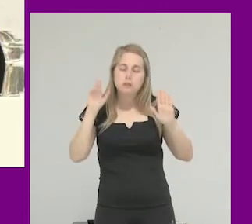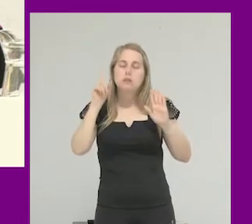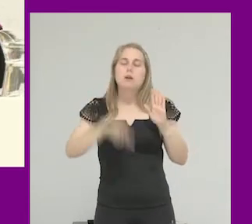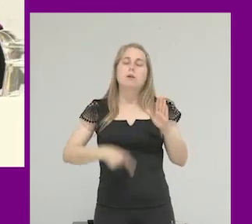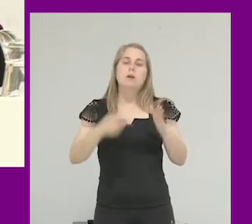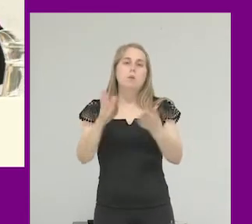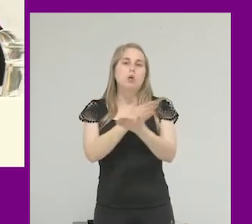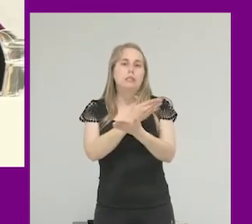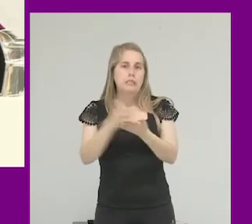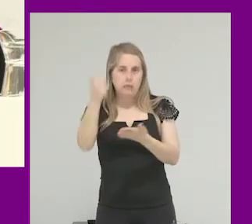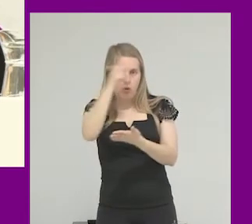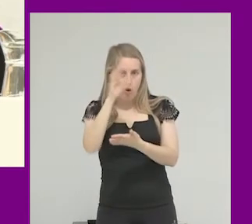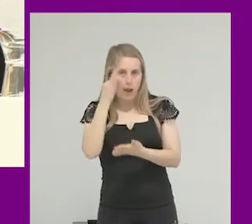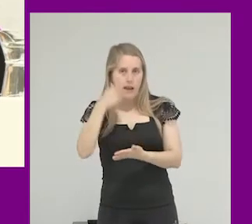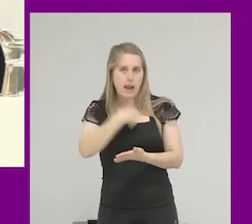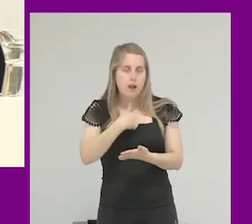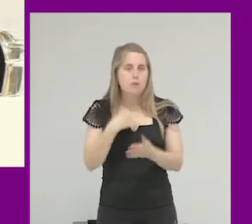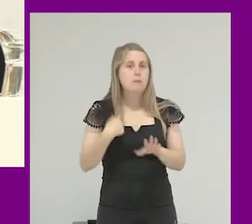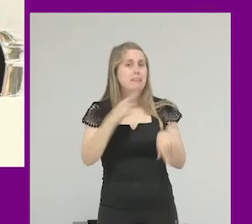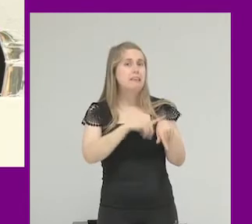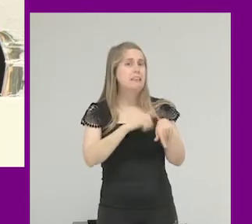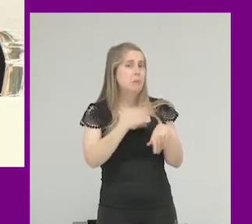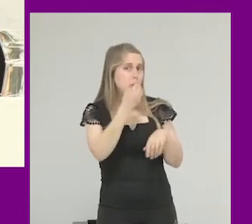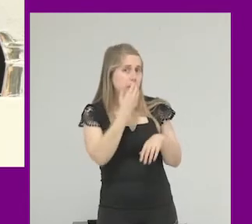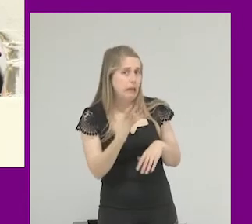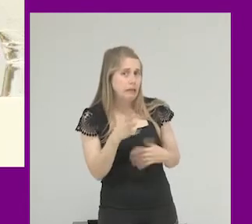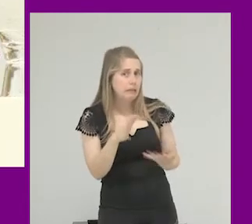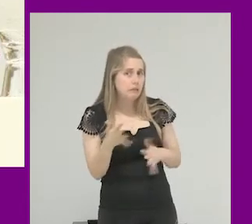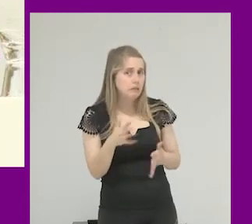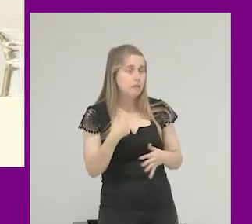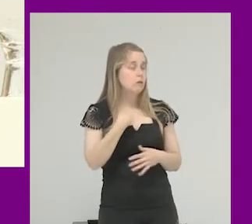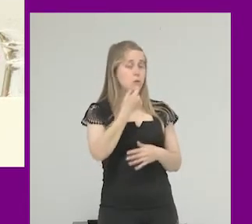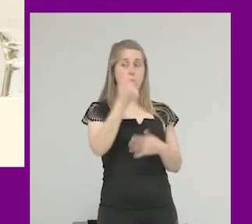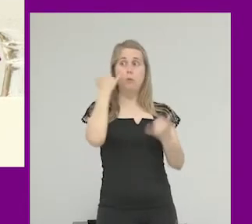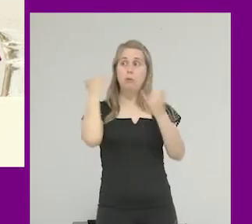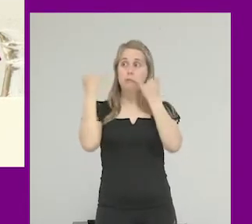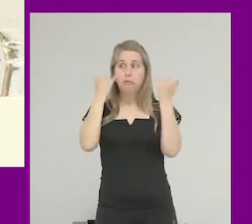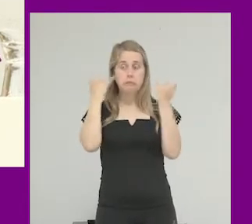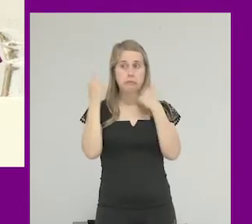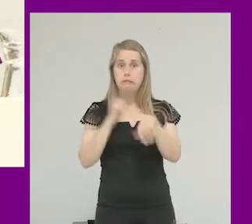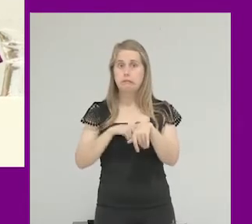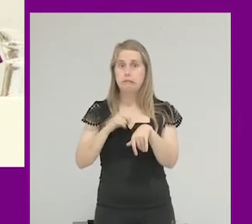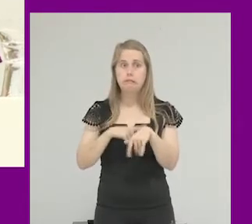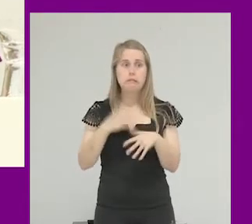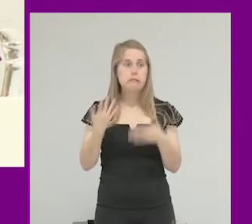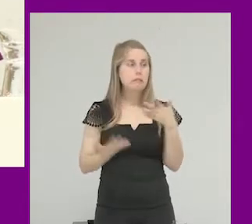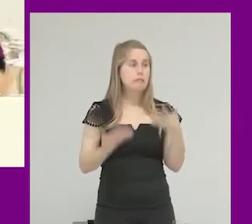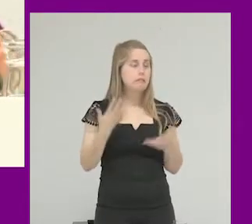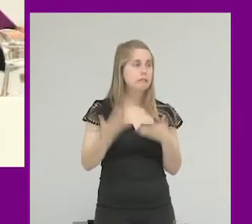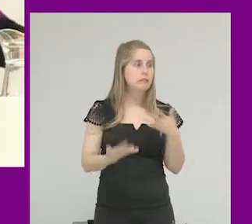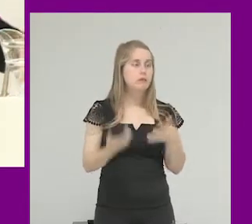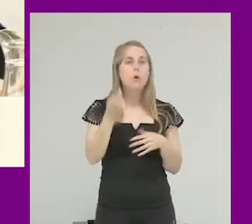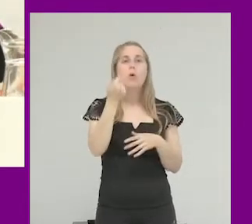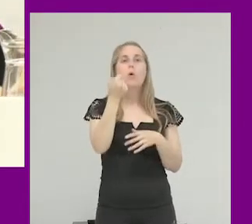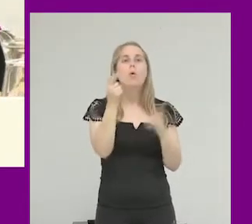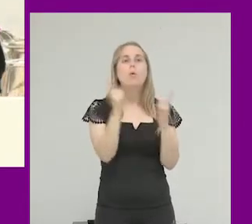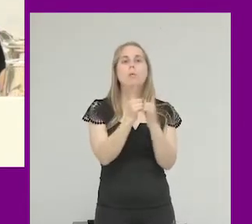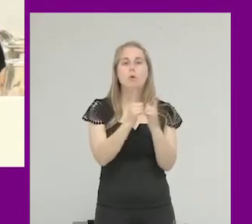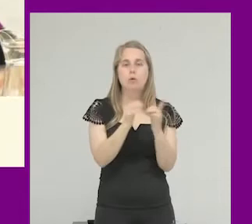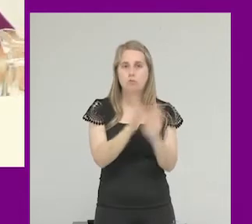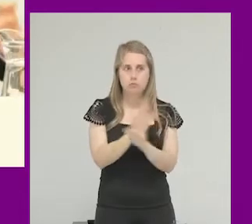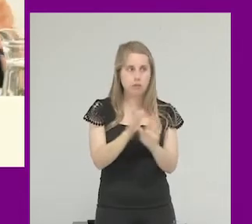ahora os leeré. No sé cómo vamos de tiempo, pero... Yo me he despistado un poco. Yo también, pero bueno, me falta solo hablar un poco de